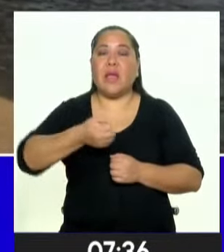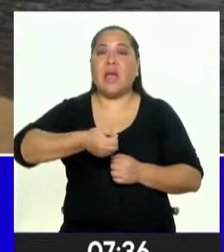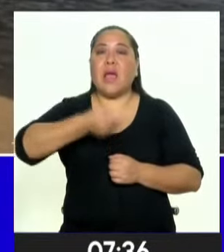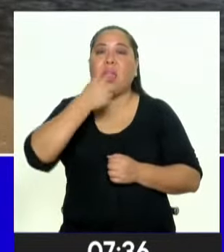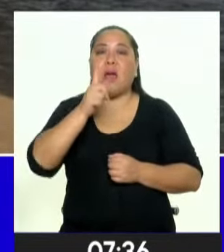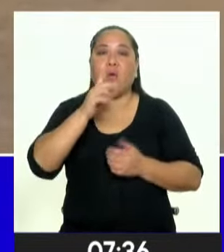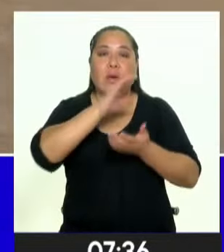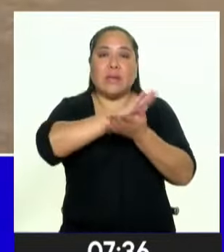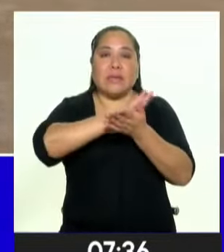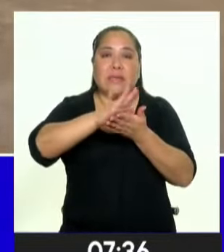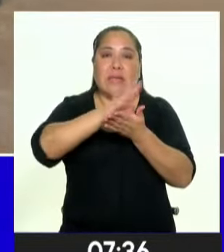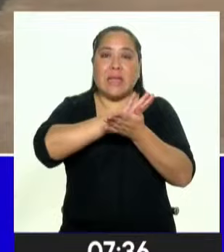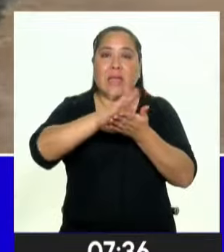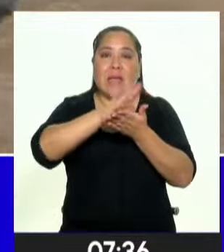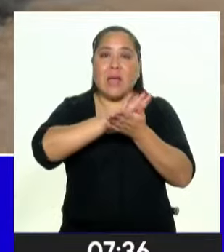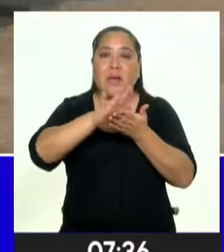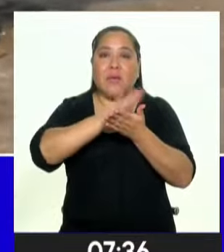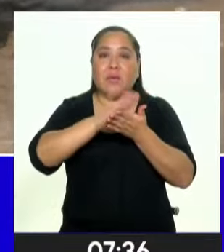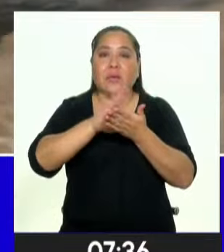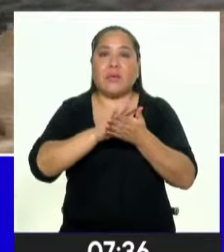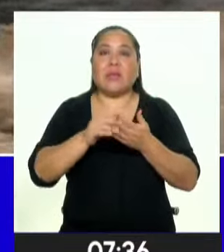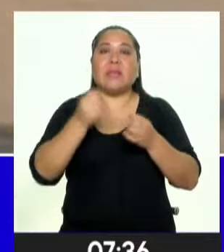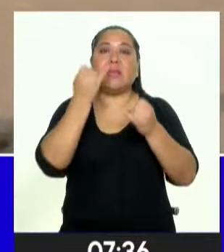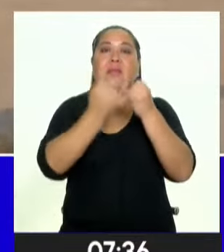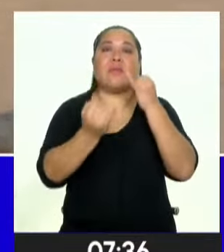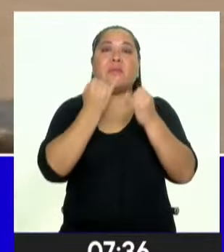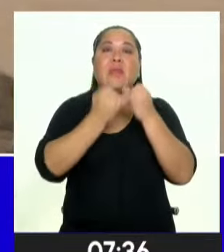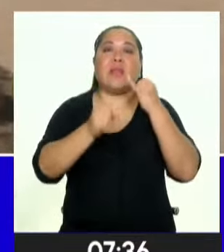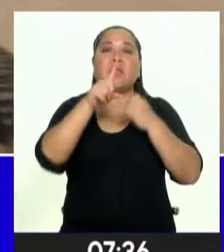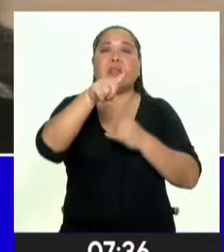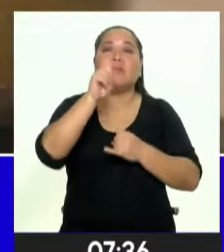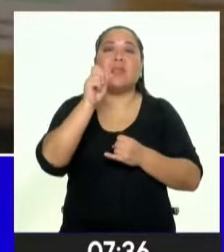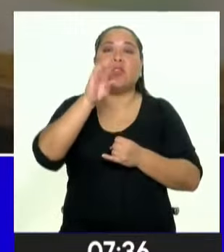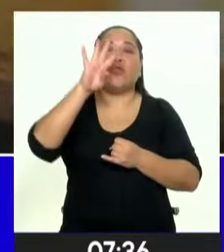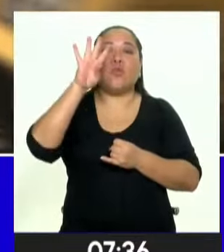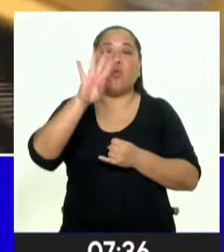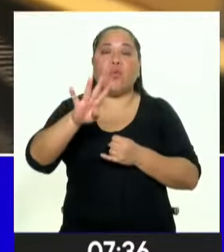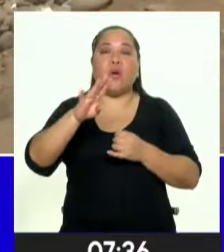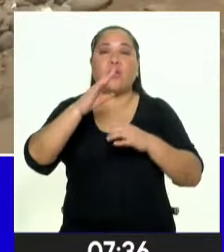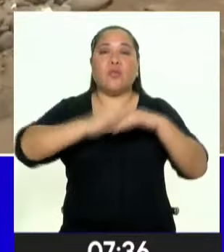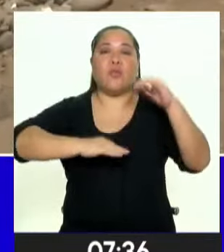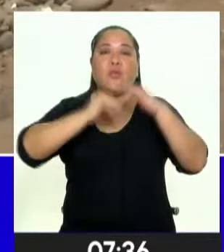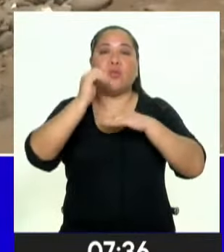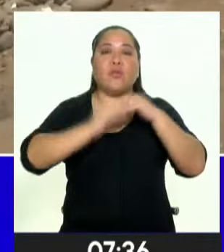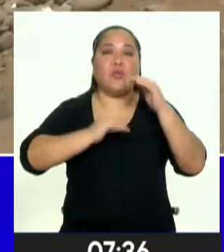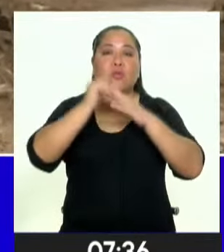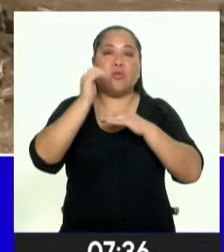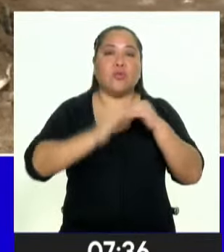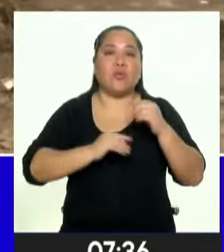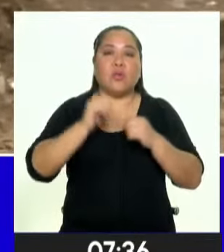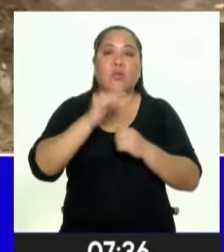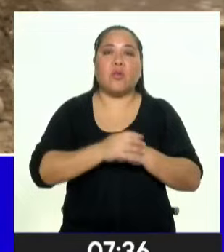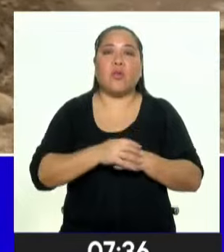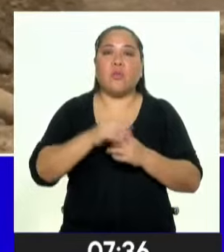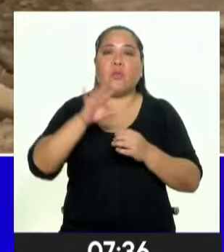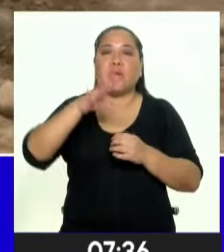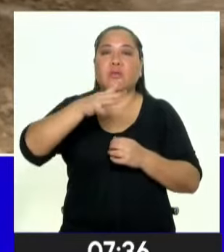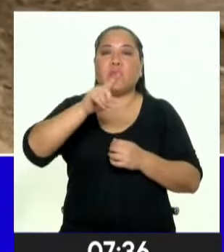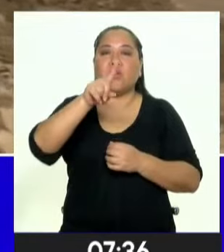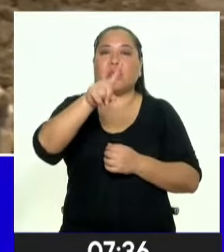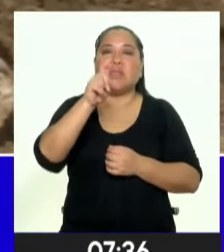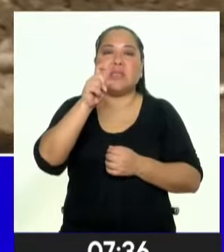hemos logrado culminar ciento cuatro obras con una inversión 790 millones